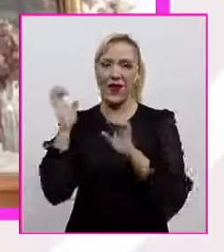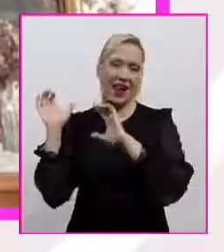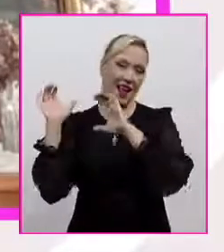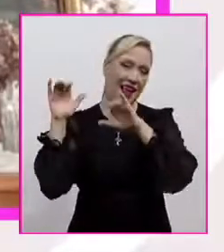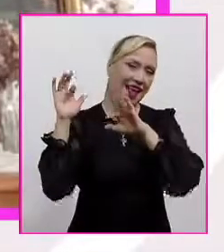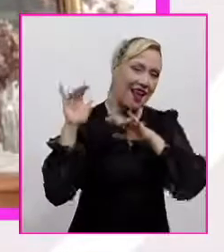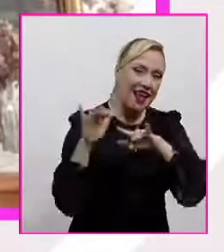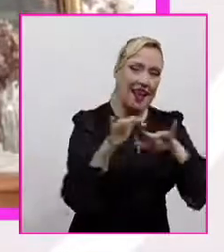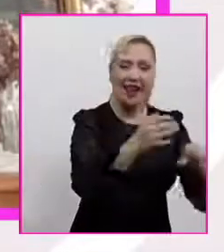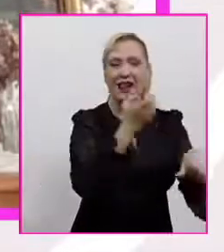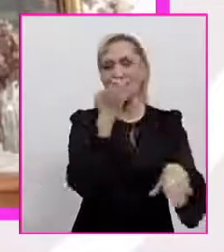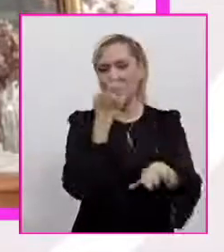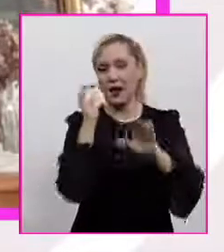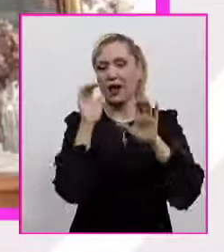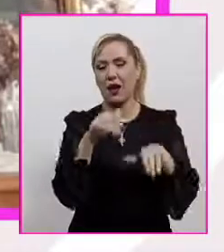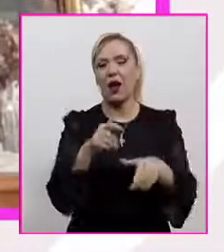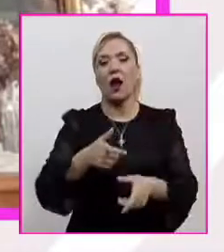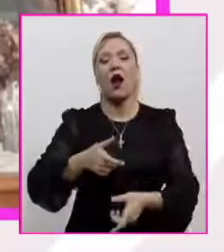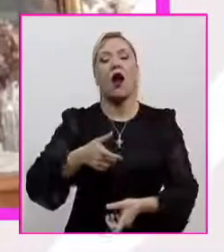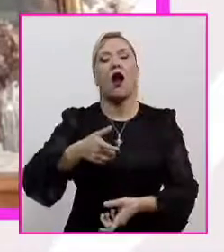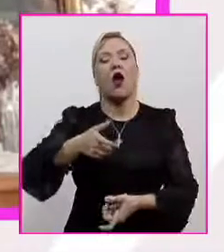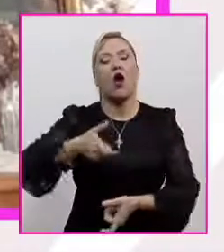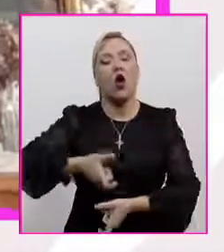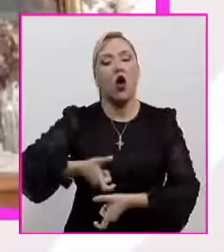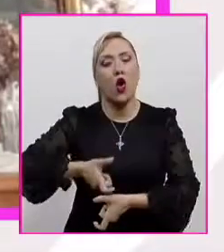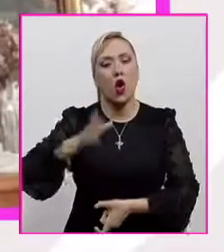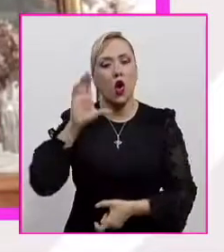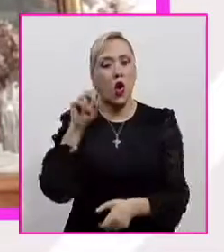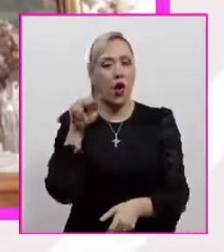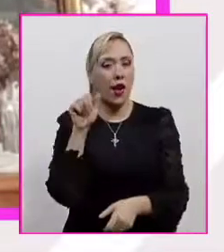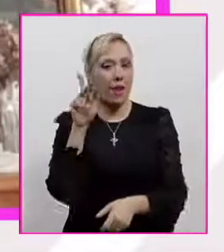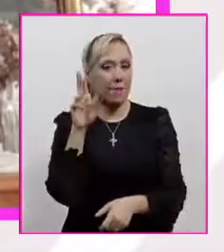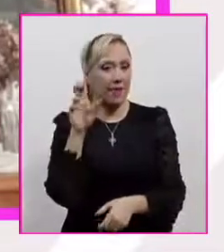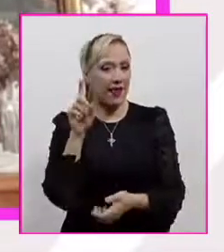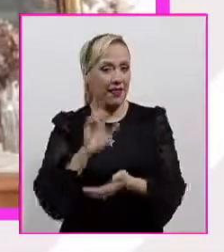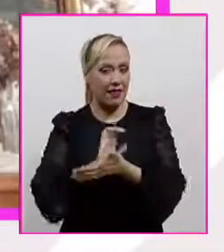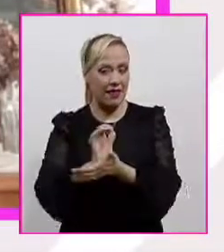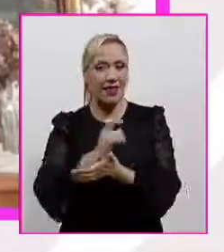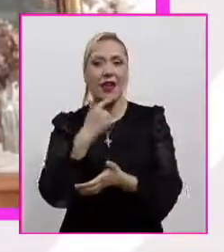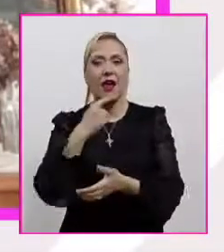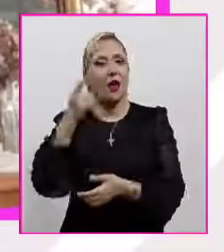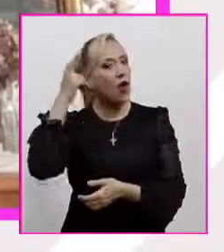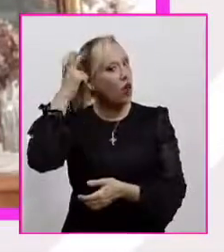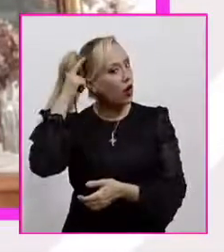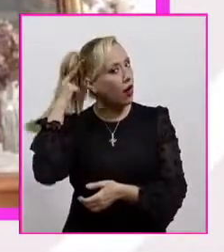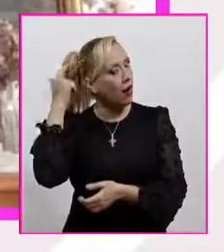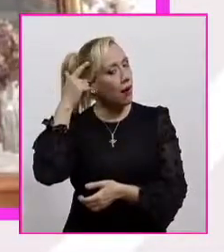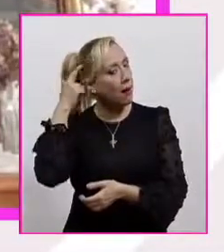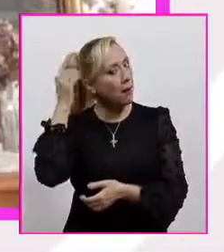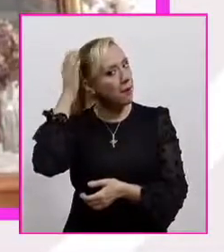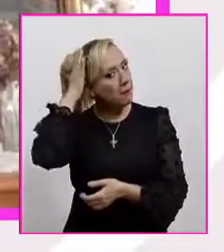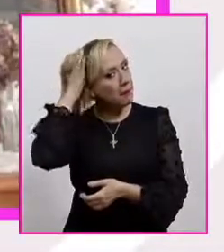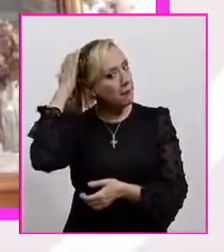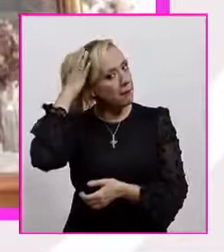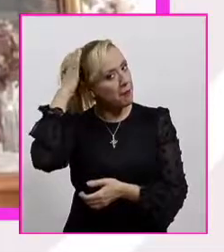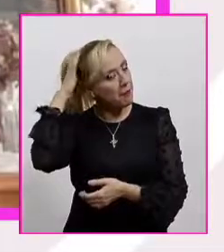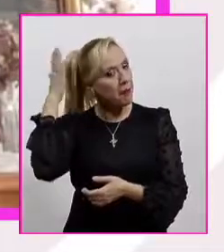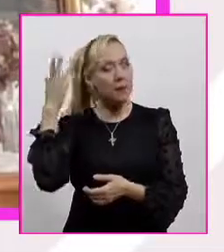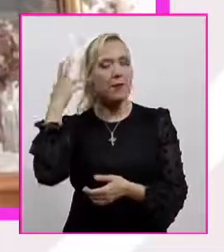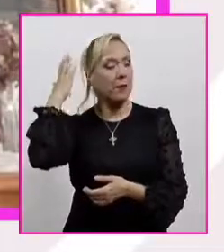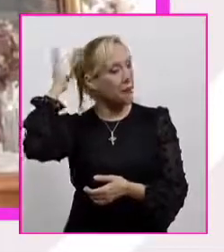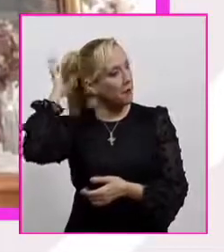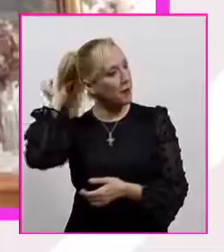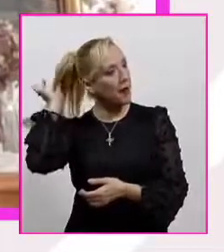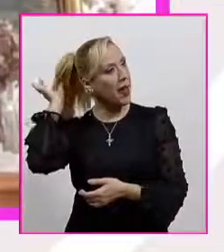un comunicado por parte de CONAPRED en donde hablaba justamente sobre el pelo, ¿no? De los niños en las